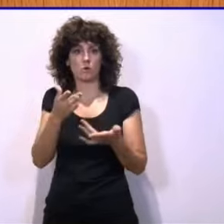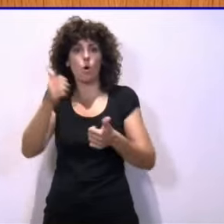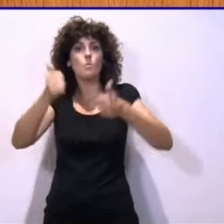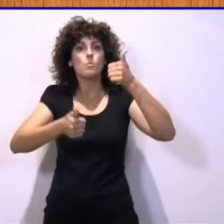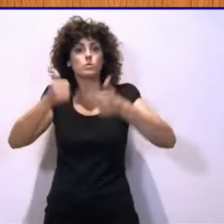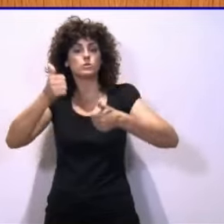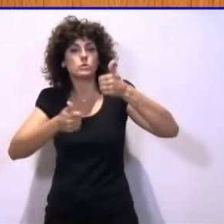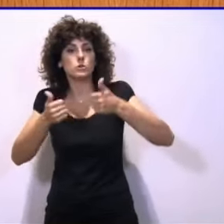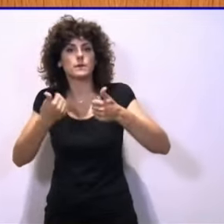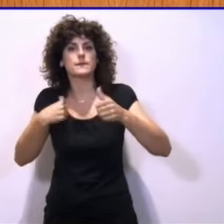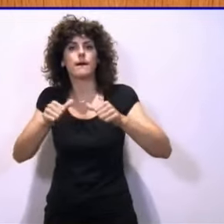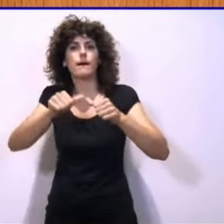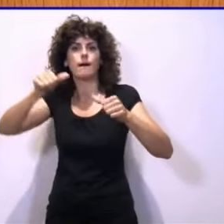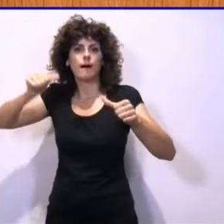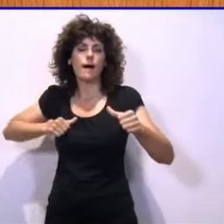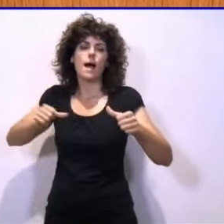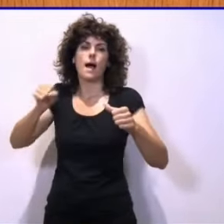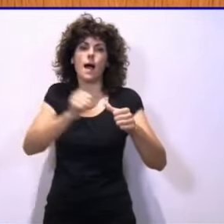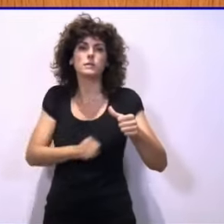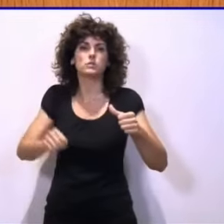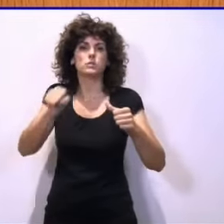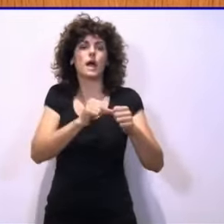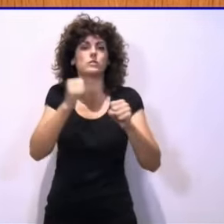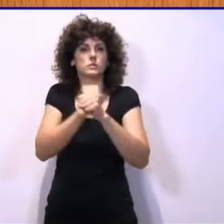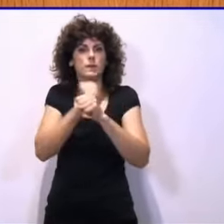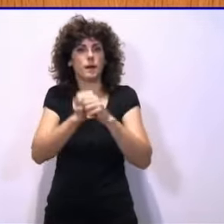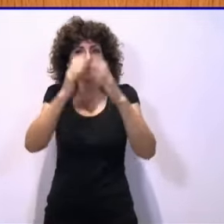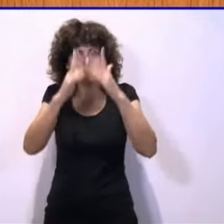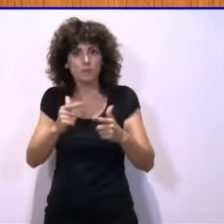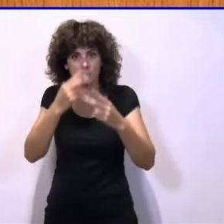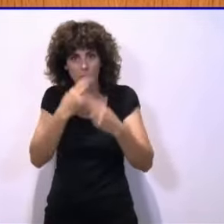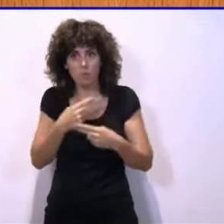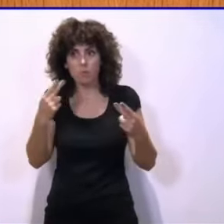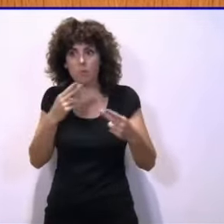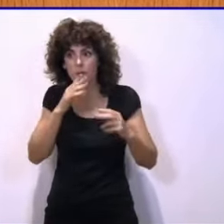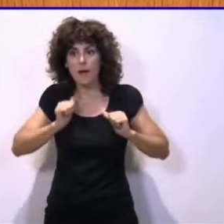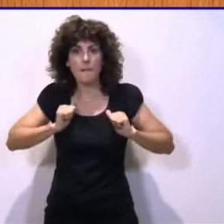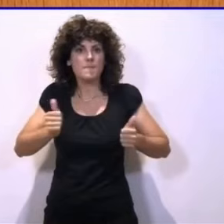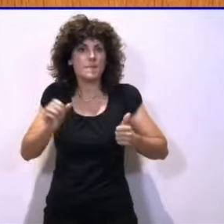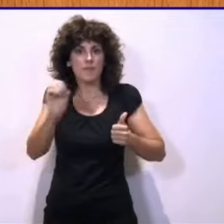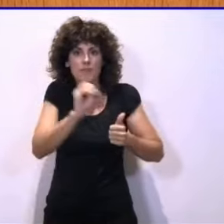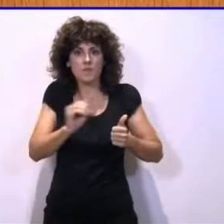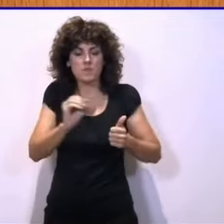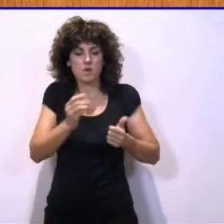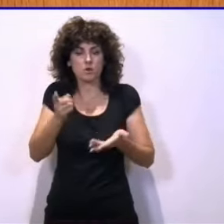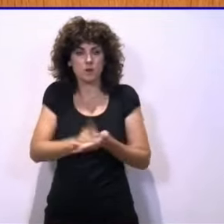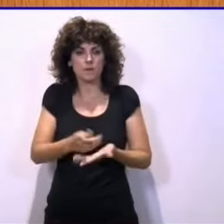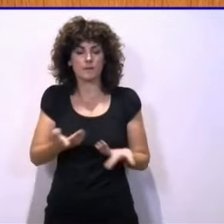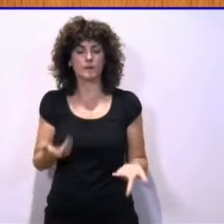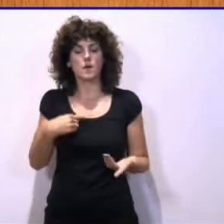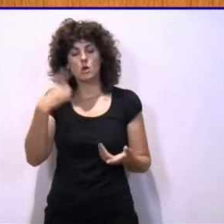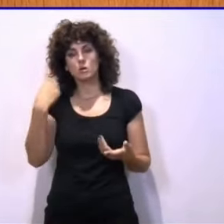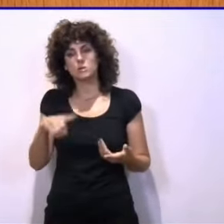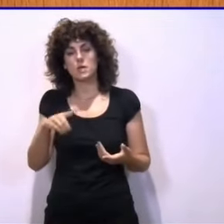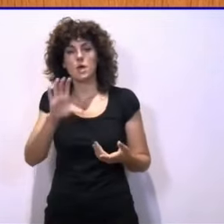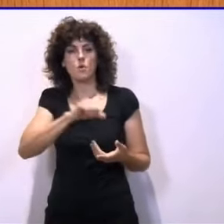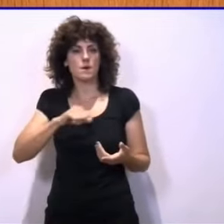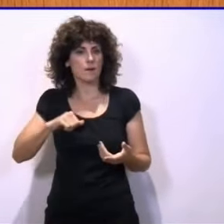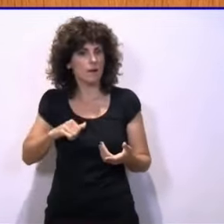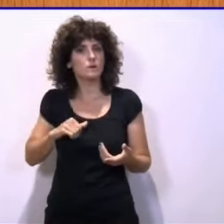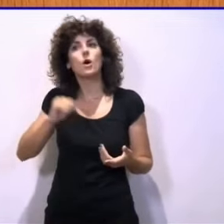opositores que llevan años y años trabajando en la Administración pública que parten de 0 puntos. Sé que no es competencia del Gobierno de La Rioja. Estoy instando